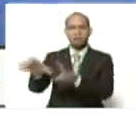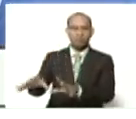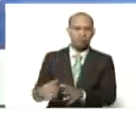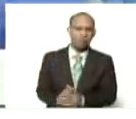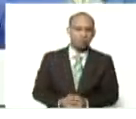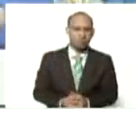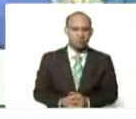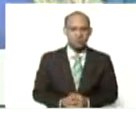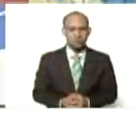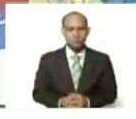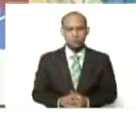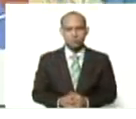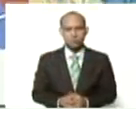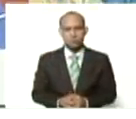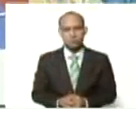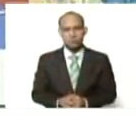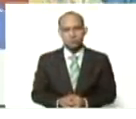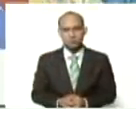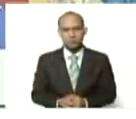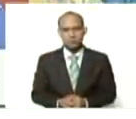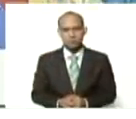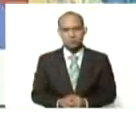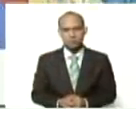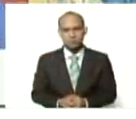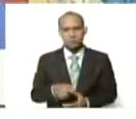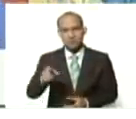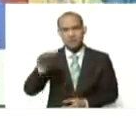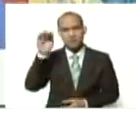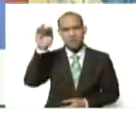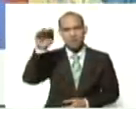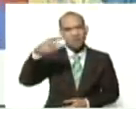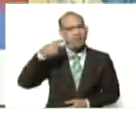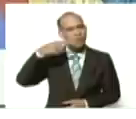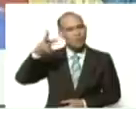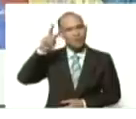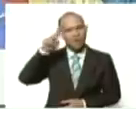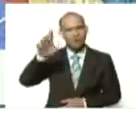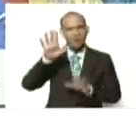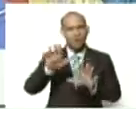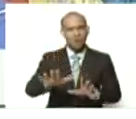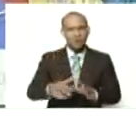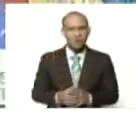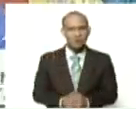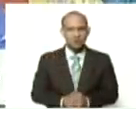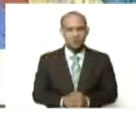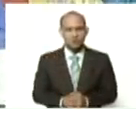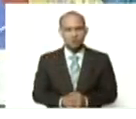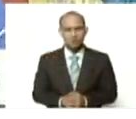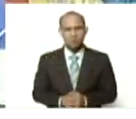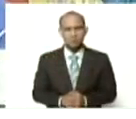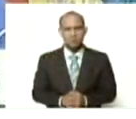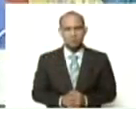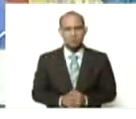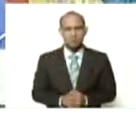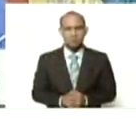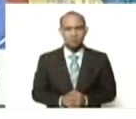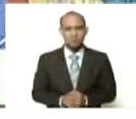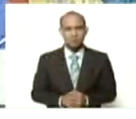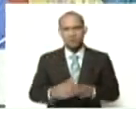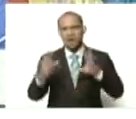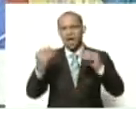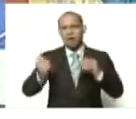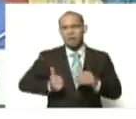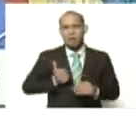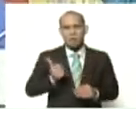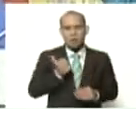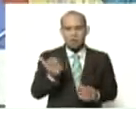y punto. Es el destino de la traición y de los traidores, vístanse como se vistan, hablen como